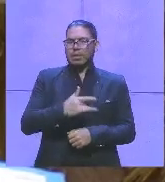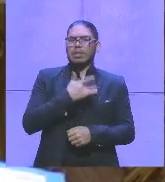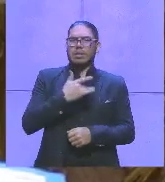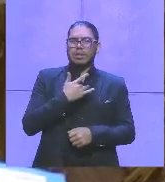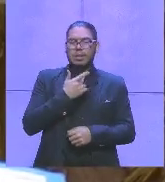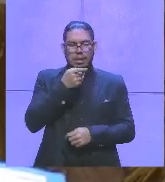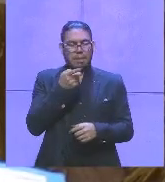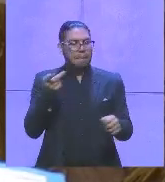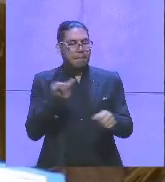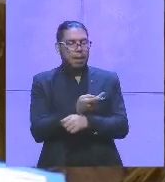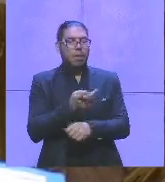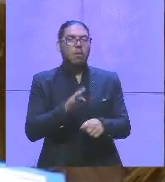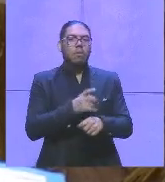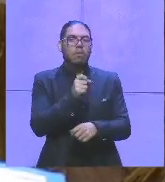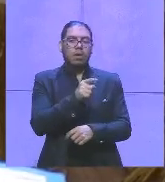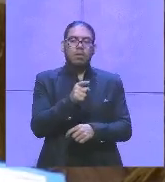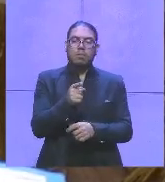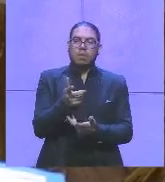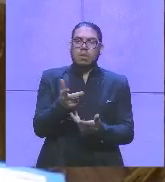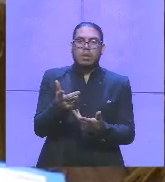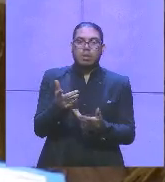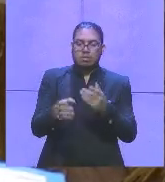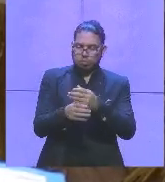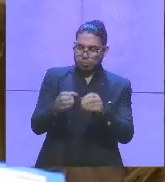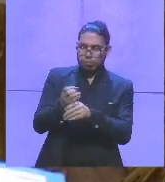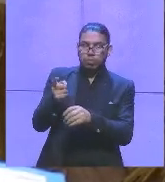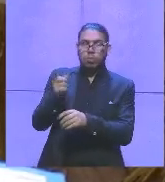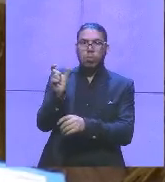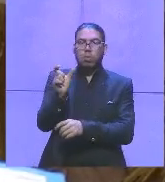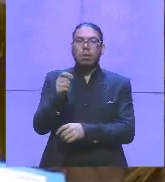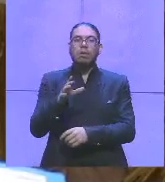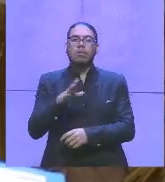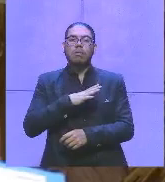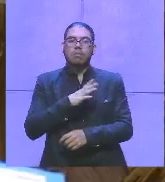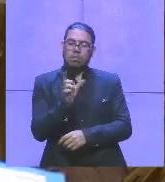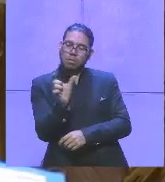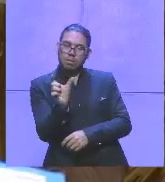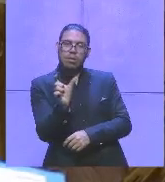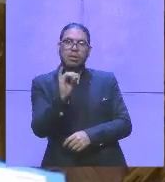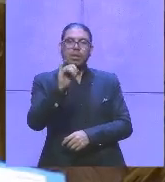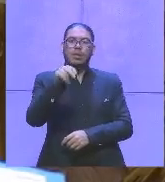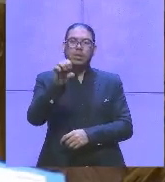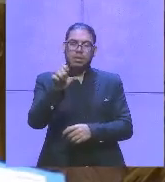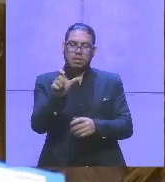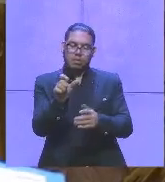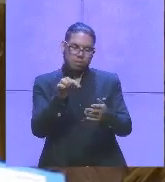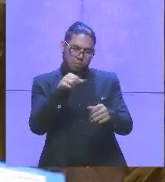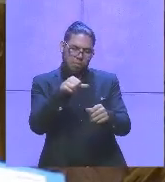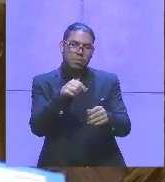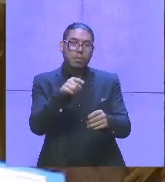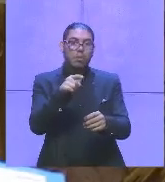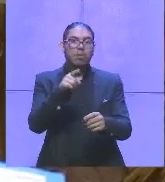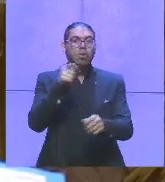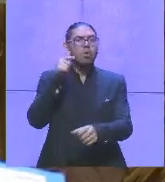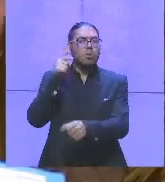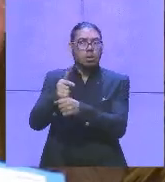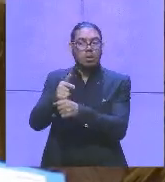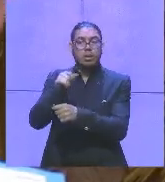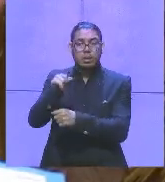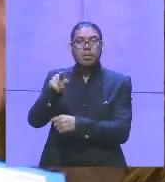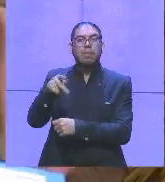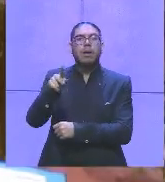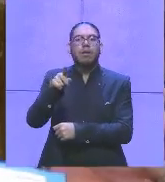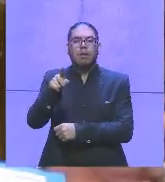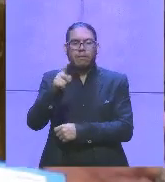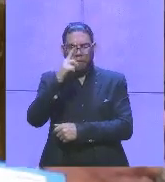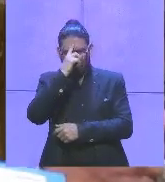un fenómeno que seguramente está ligado con la credencial para votar, en donde todo mundo identifica al INE, pero a lo mejor no tan